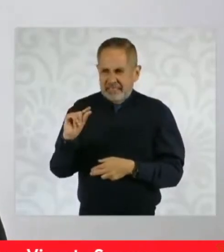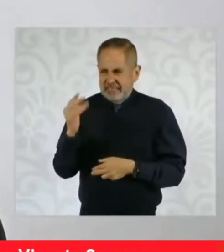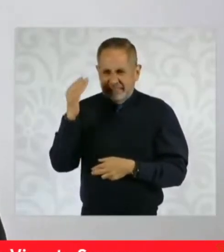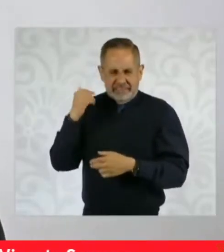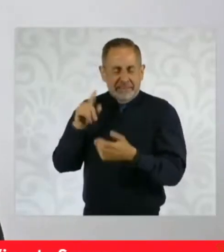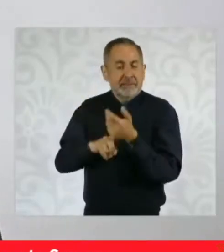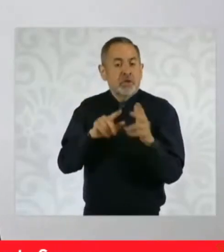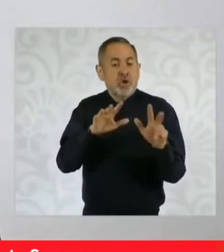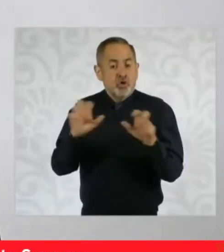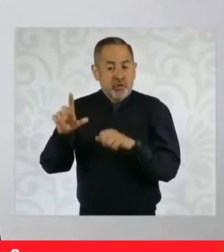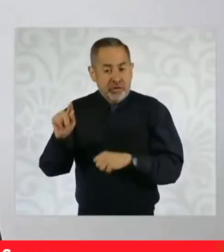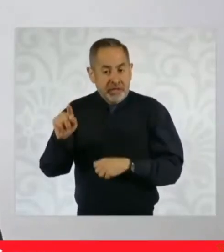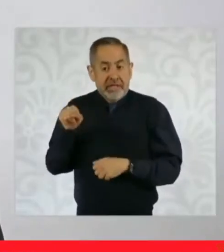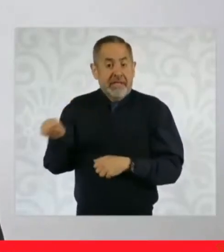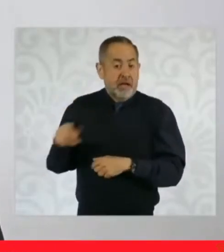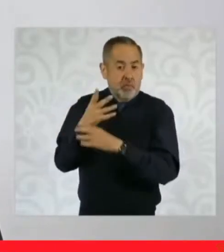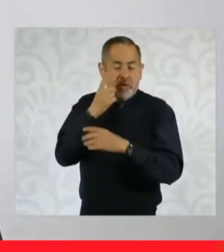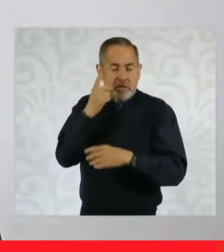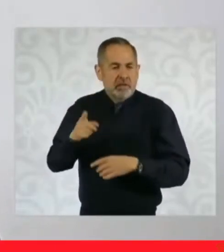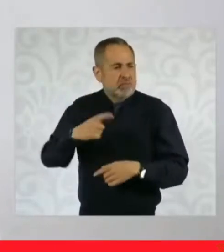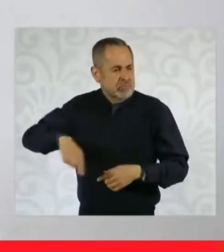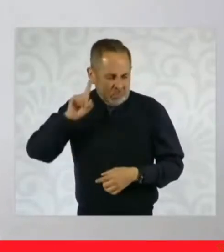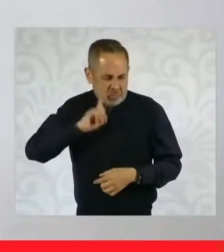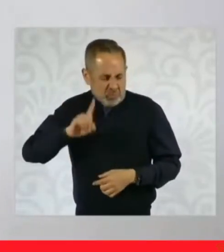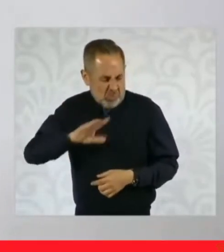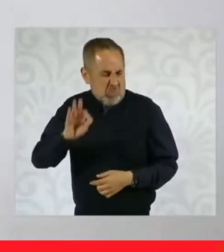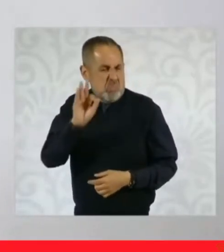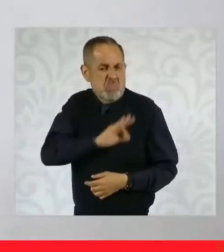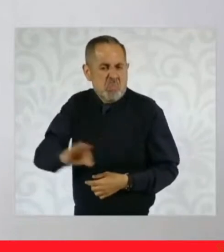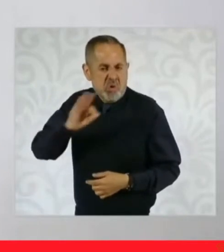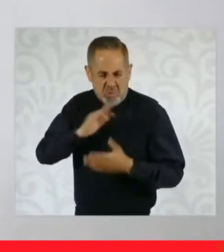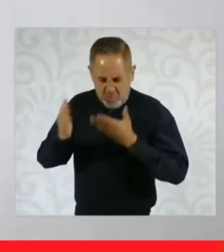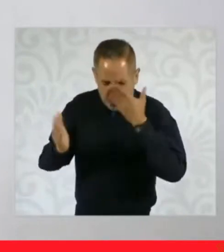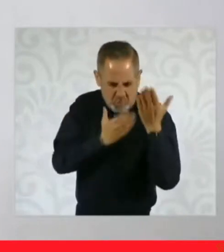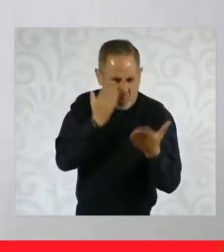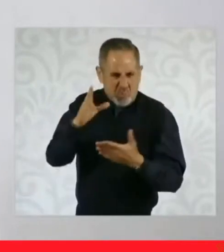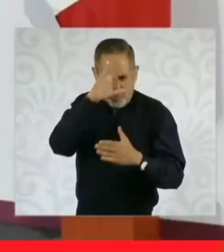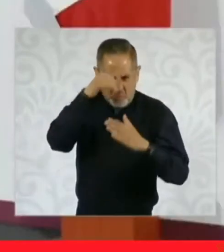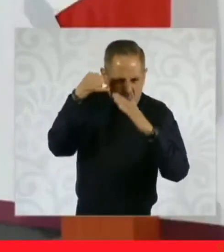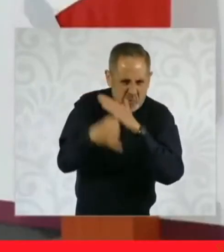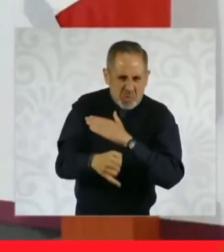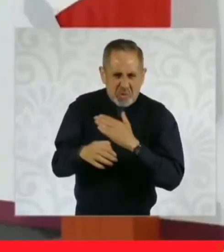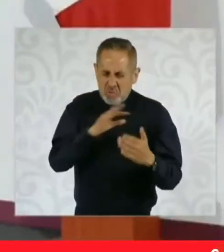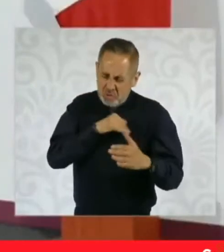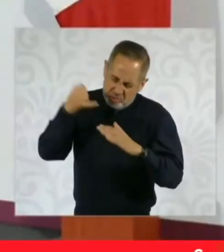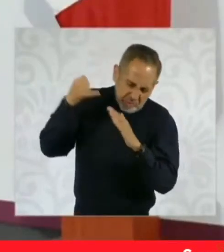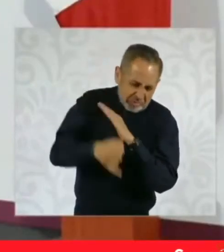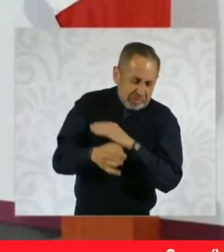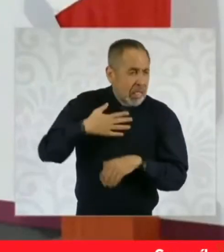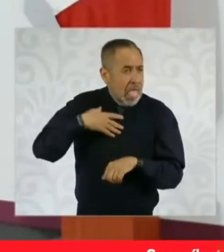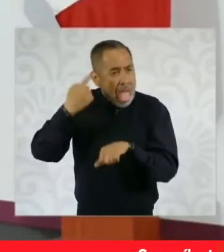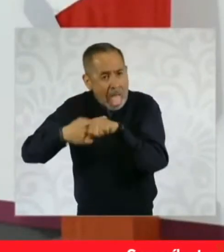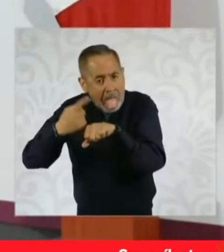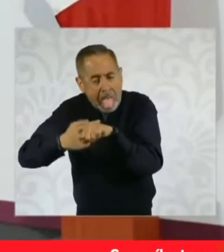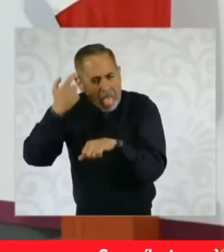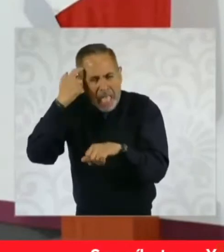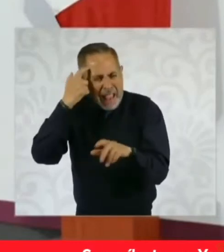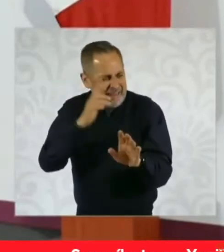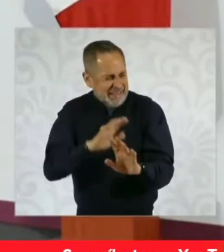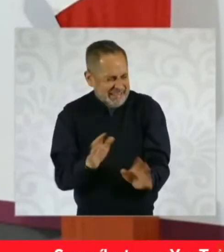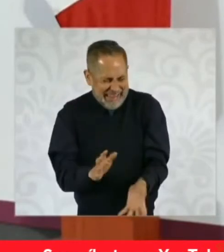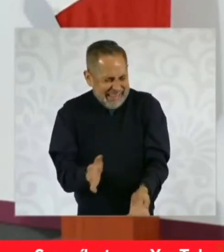que en 1870 decía: las mujeres pueden estudiar ciencia, no nos va a dañar el organismo.